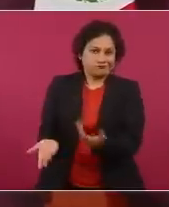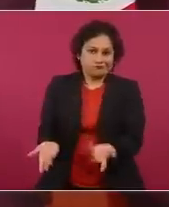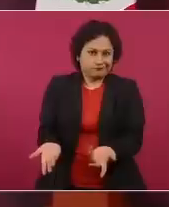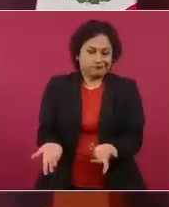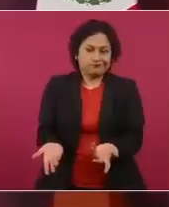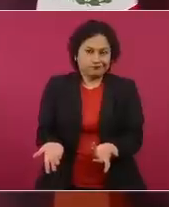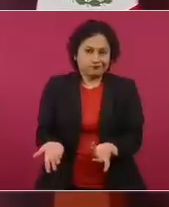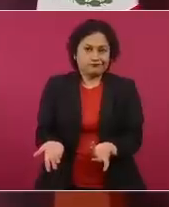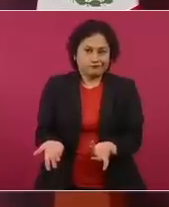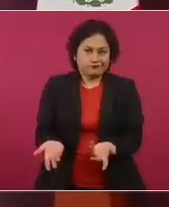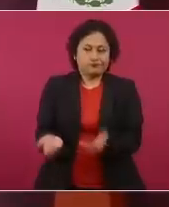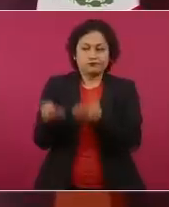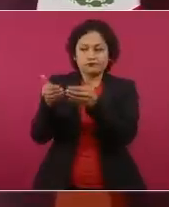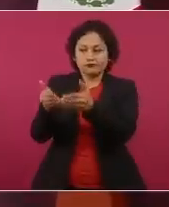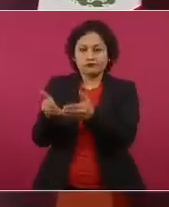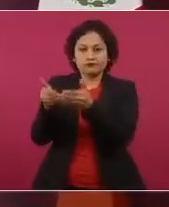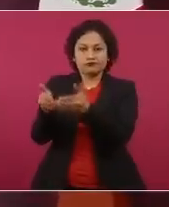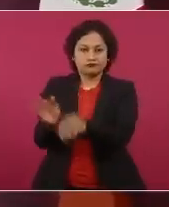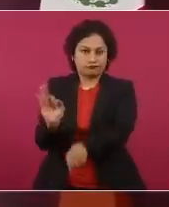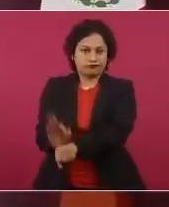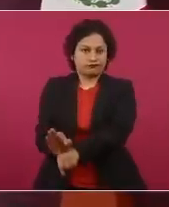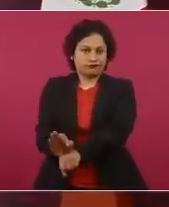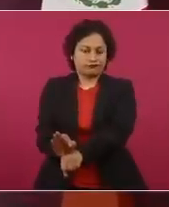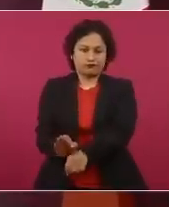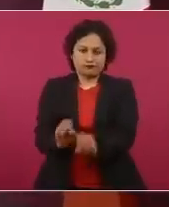y los puertos?